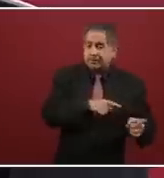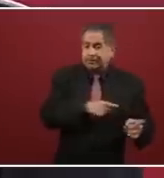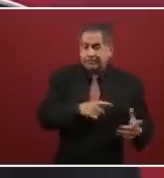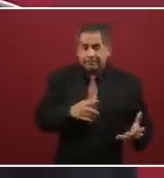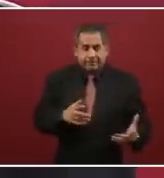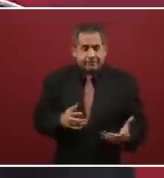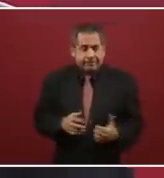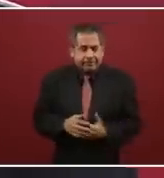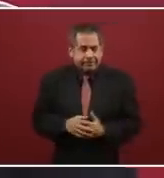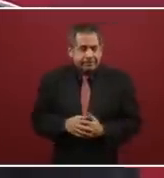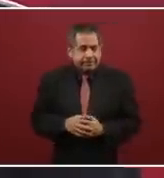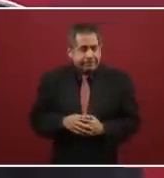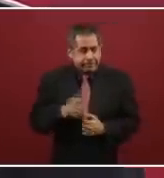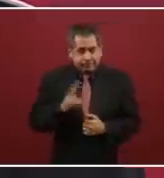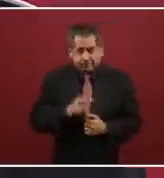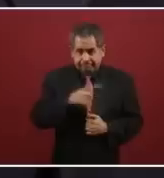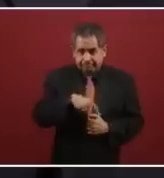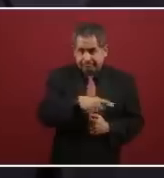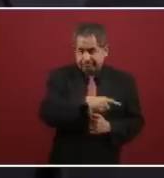qué